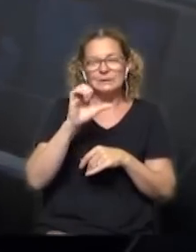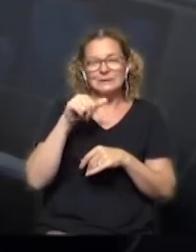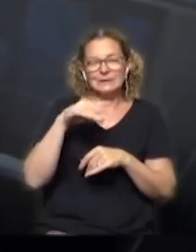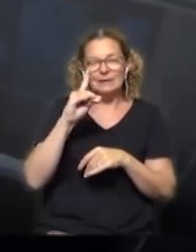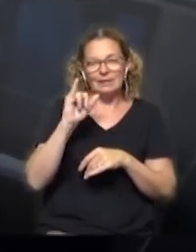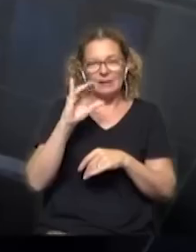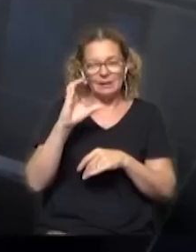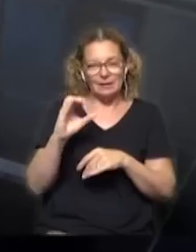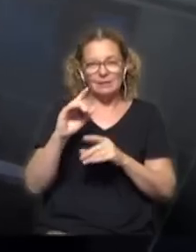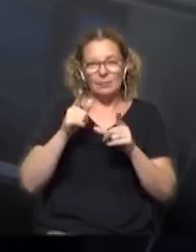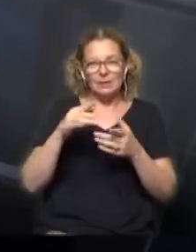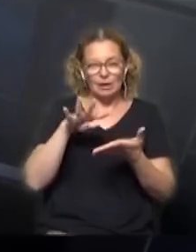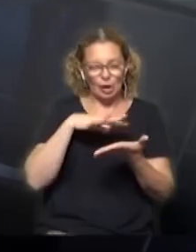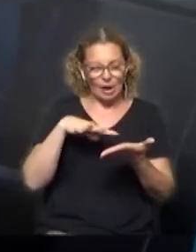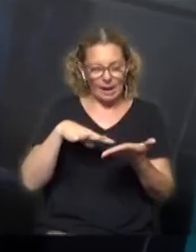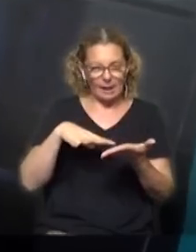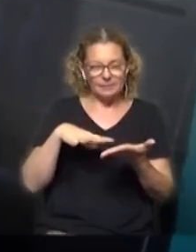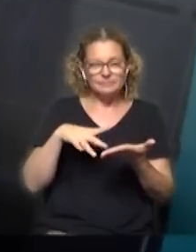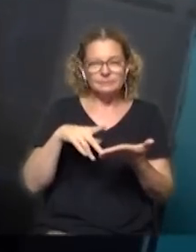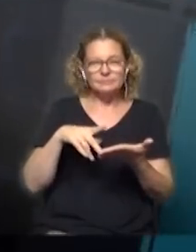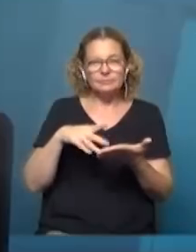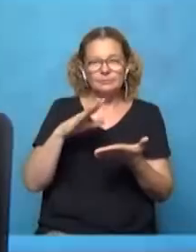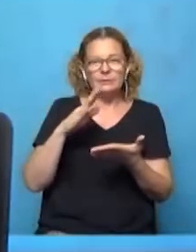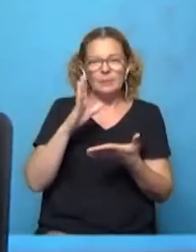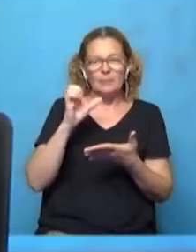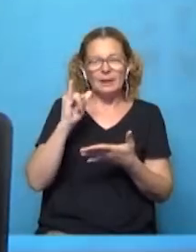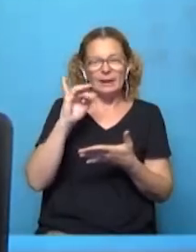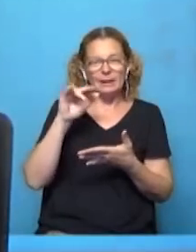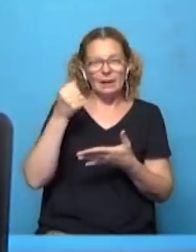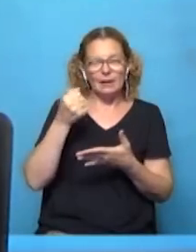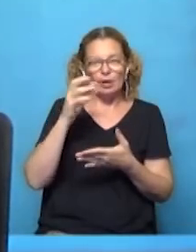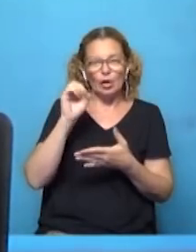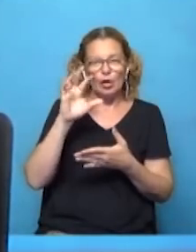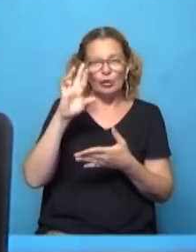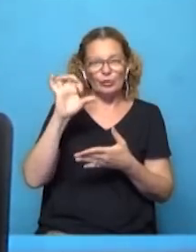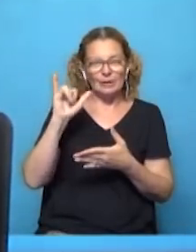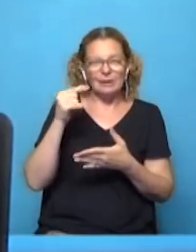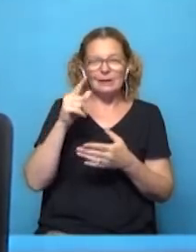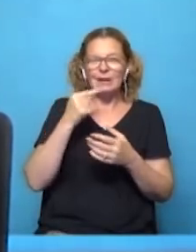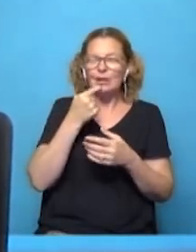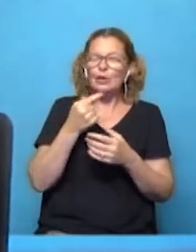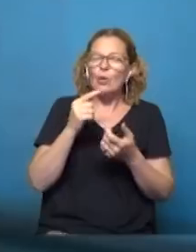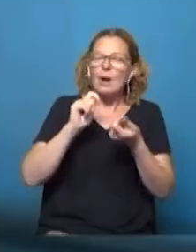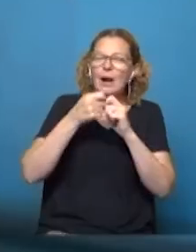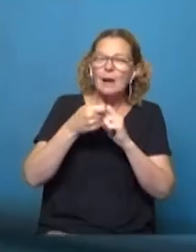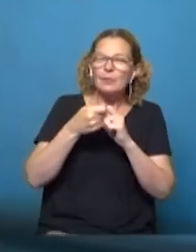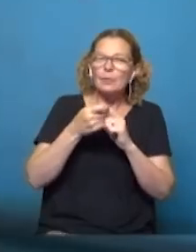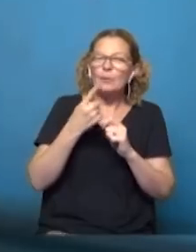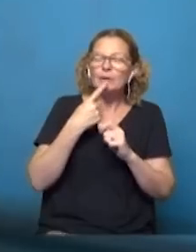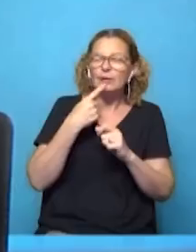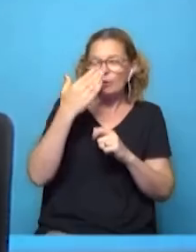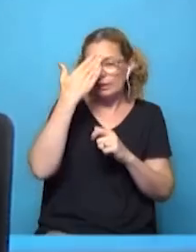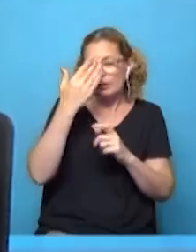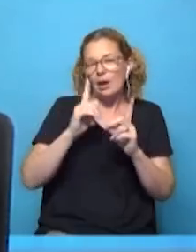también te quiero leer estas declaraciones no Fernando Pereyra y orsi le dio un cambio político al frente amplio que de alguna forma este